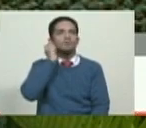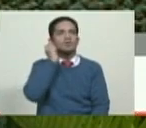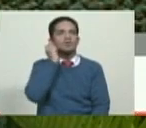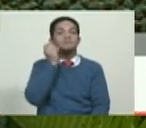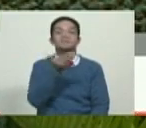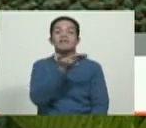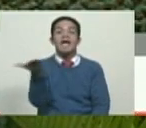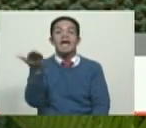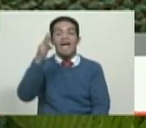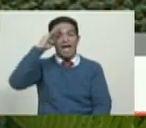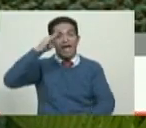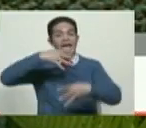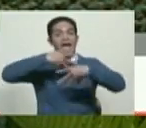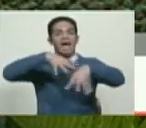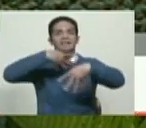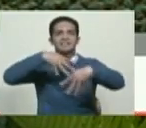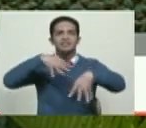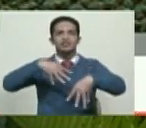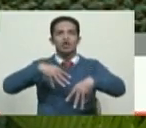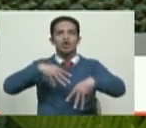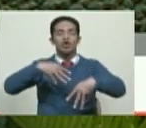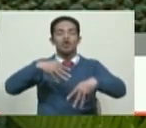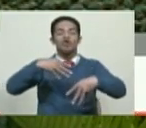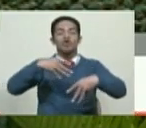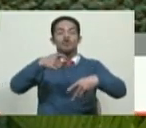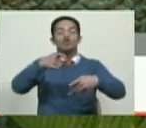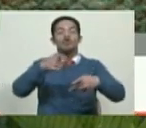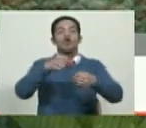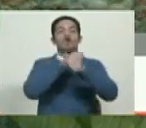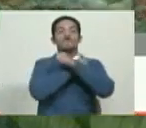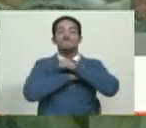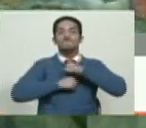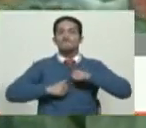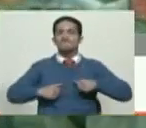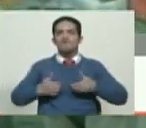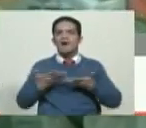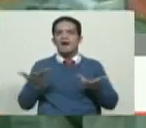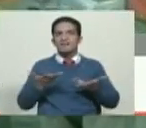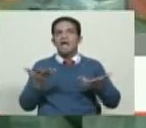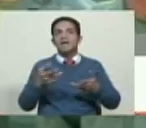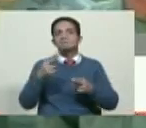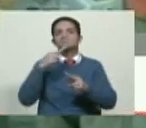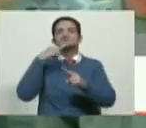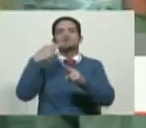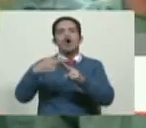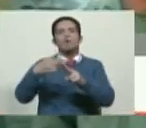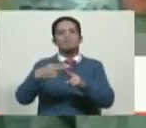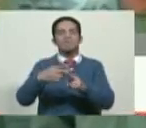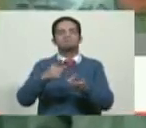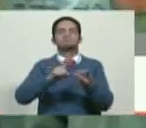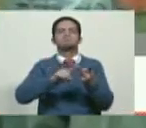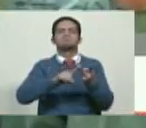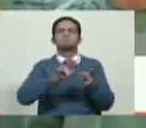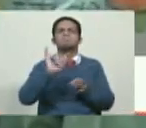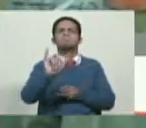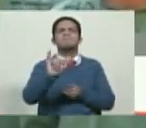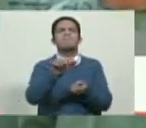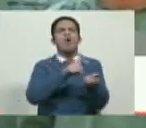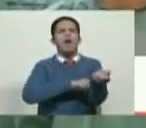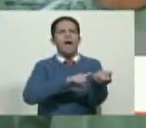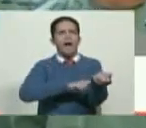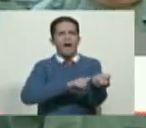ejército, su Fuerza Armada Nacional que lleva su nombre, su carácter, Bolívar,